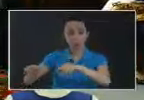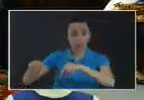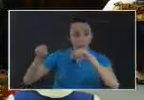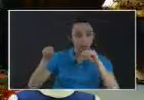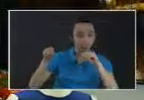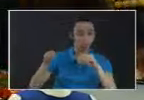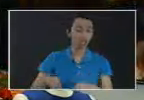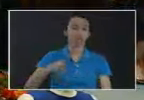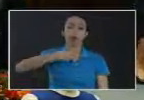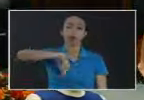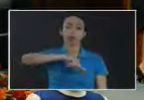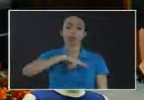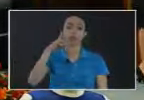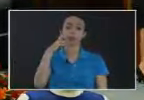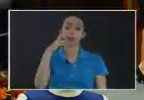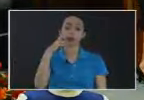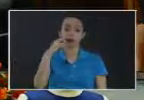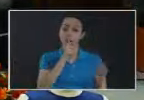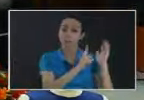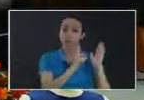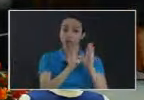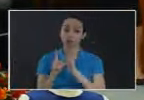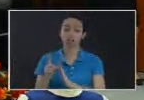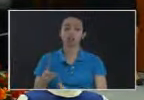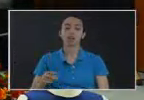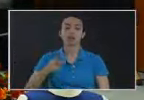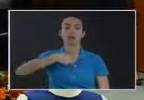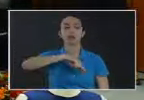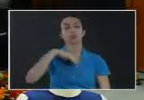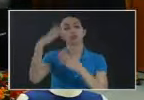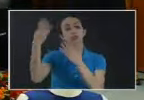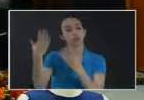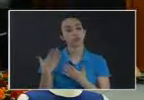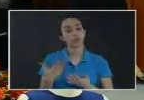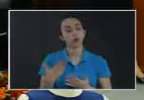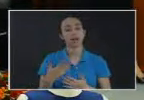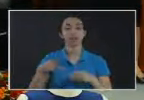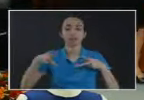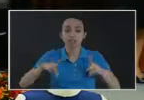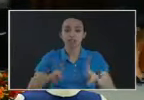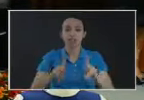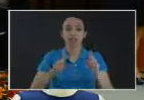Nuestro papá nos dio este privilegio de parte de Dios y aquí estamos.